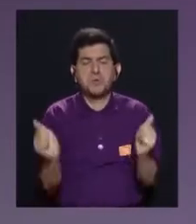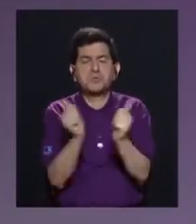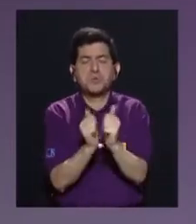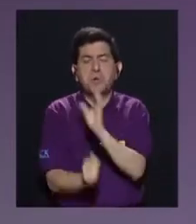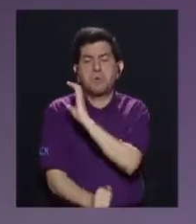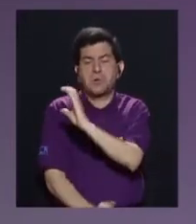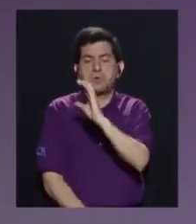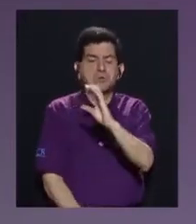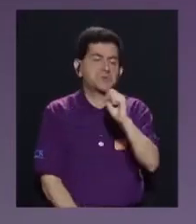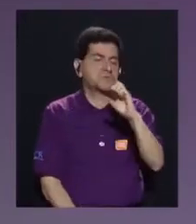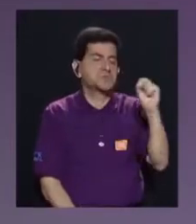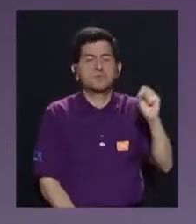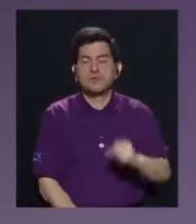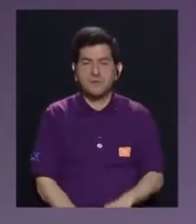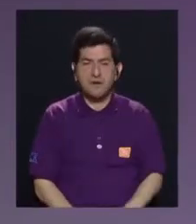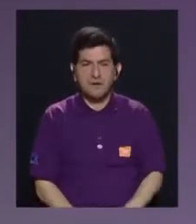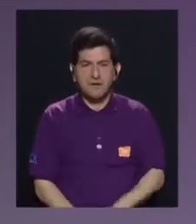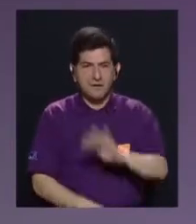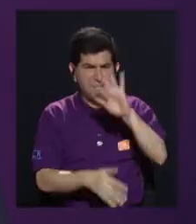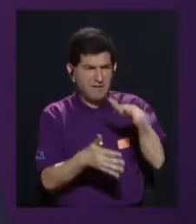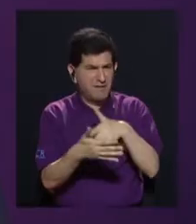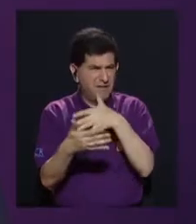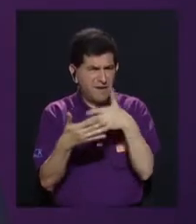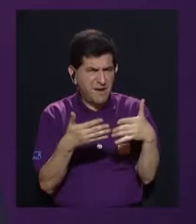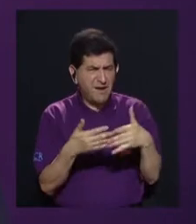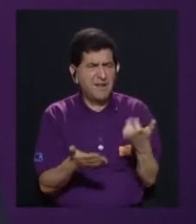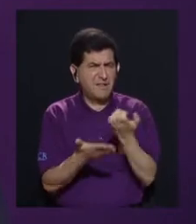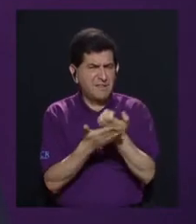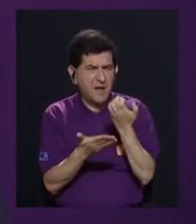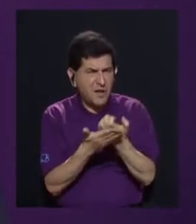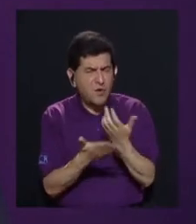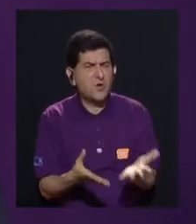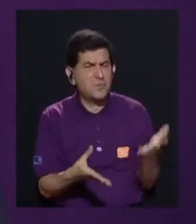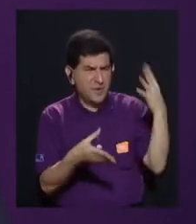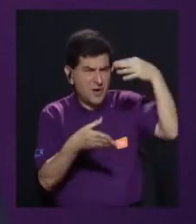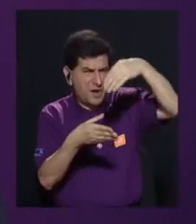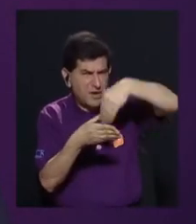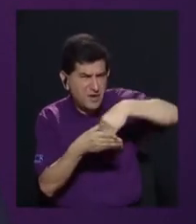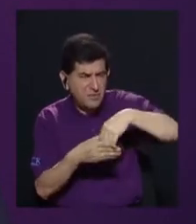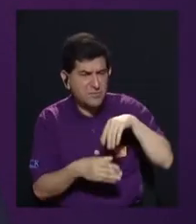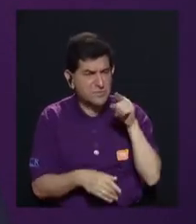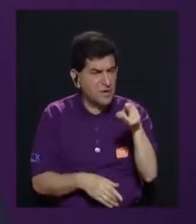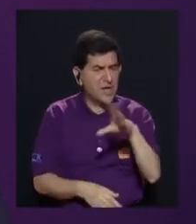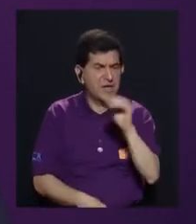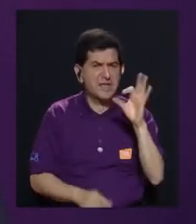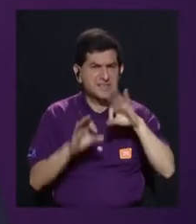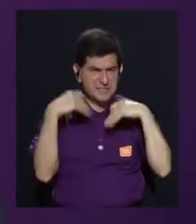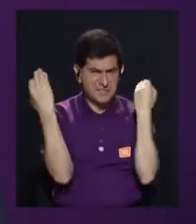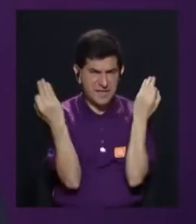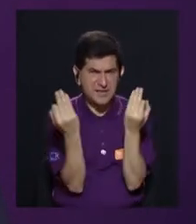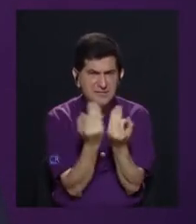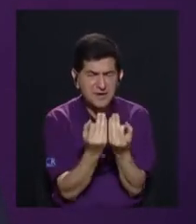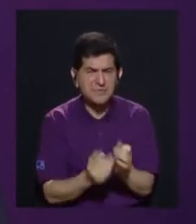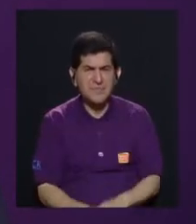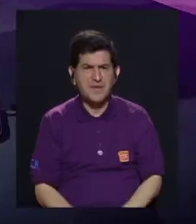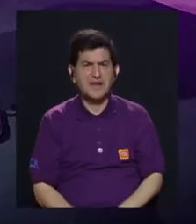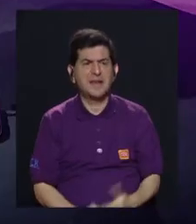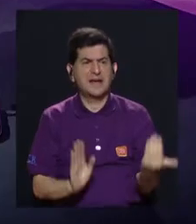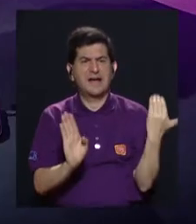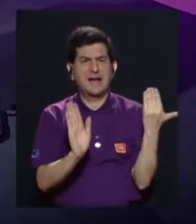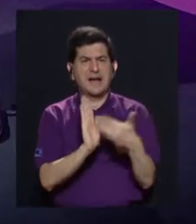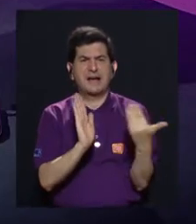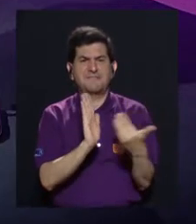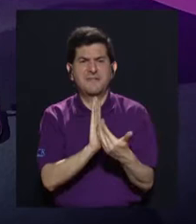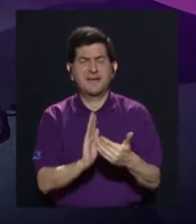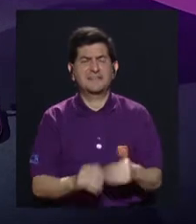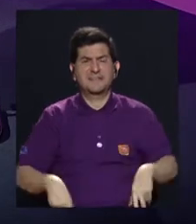social hay una gran agenda de temas económicos y de inclusión para ellas y sus propias familias que les impactan la vida